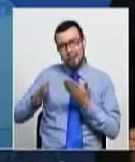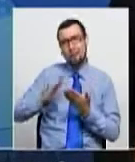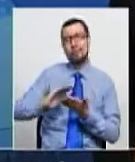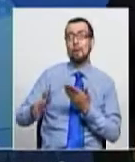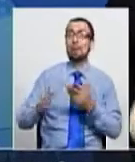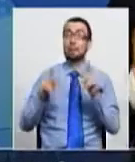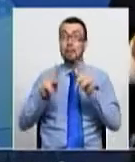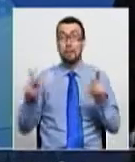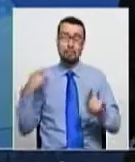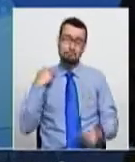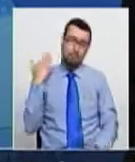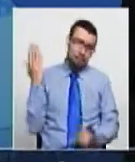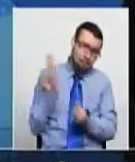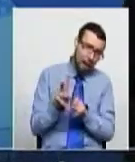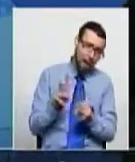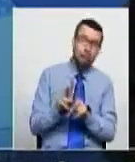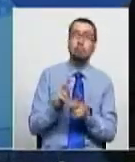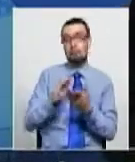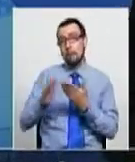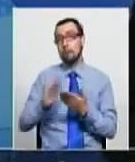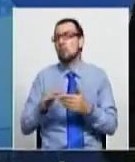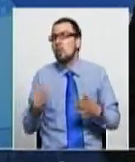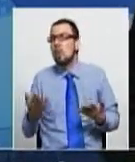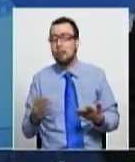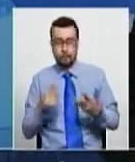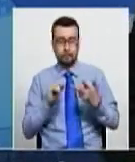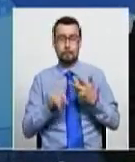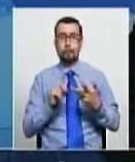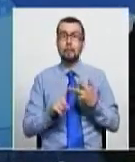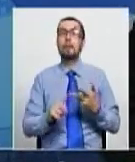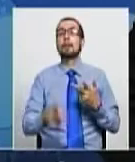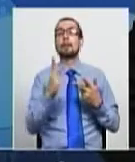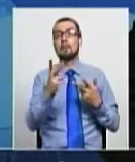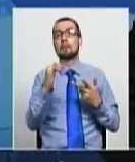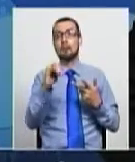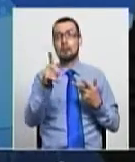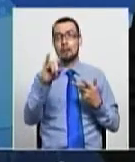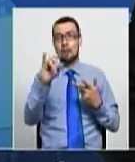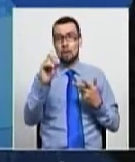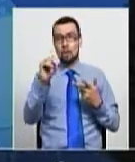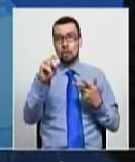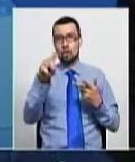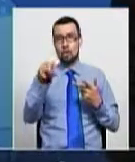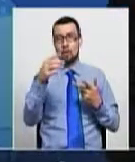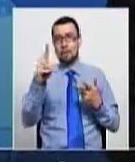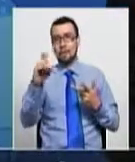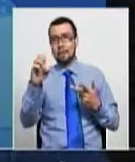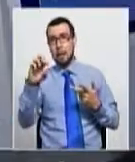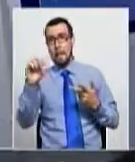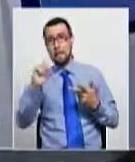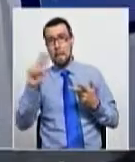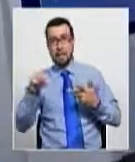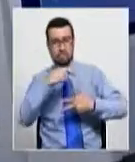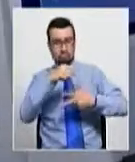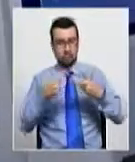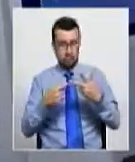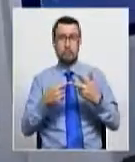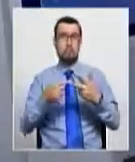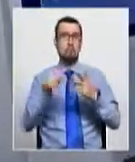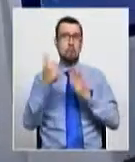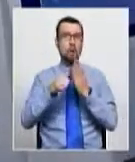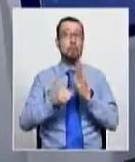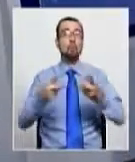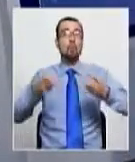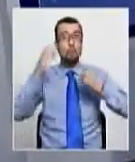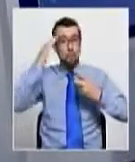personas que han sido víctimas y el tercer proyecto se llamará visiones de paz muy bien amables televidentes eso ha